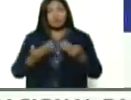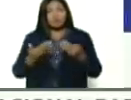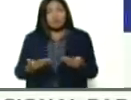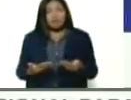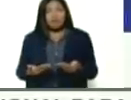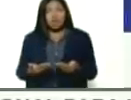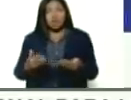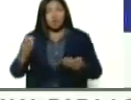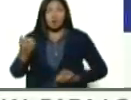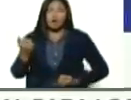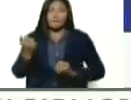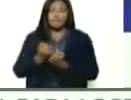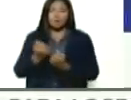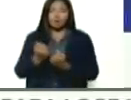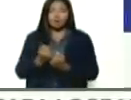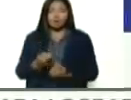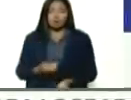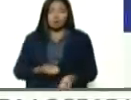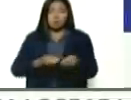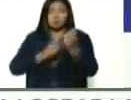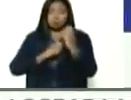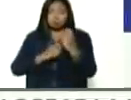un aporte sustancial